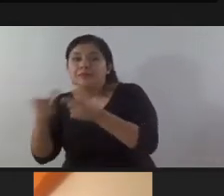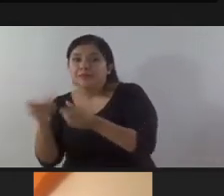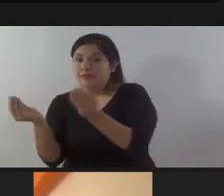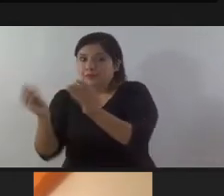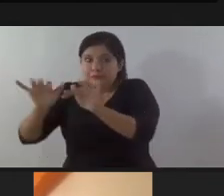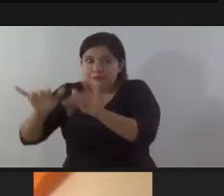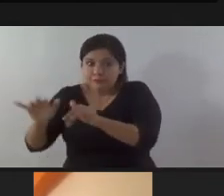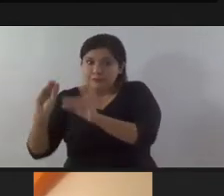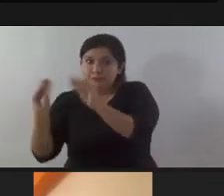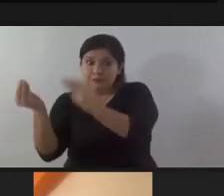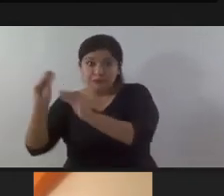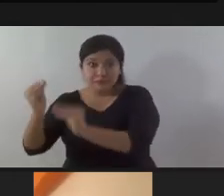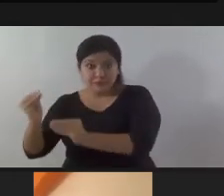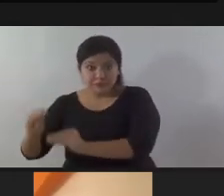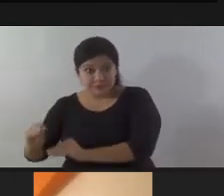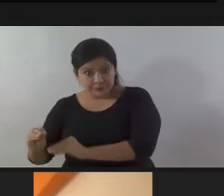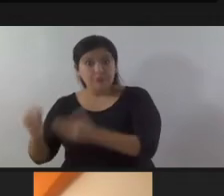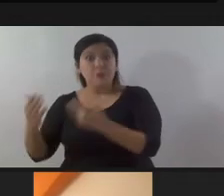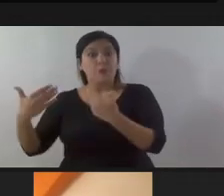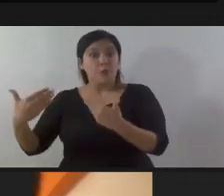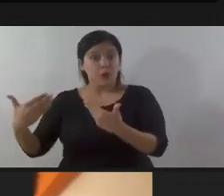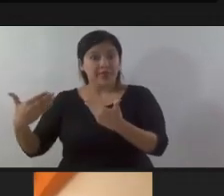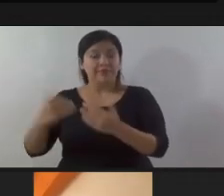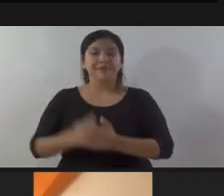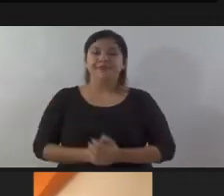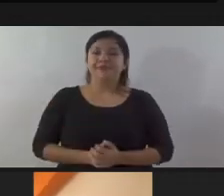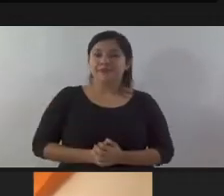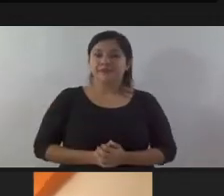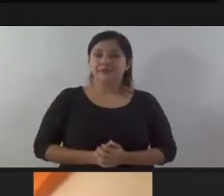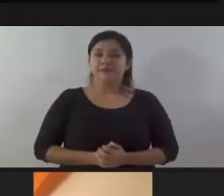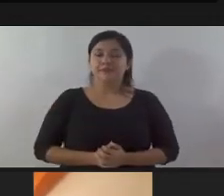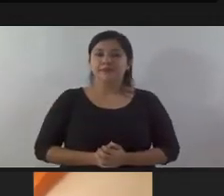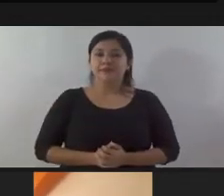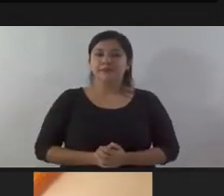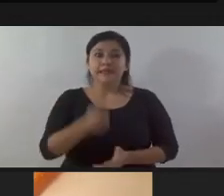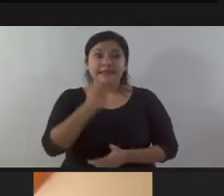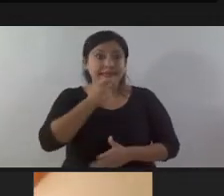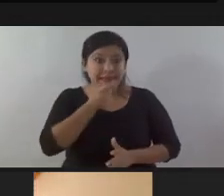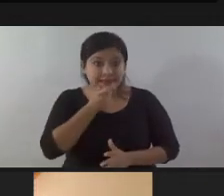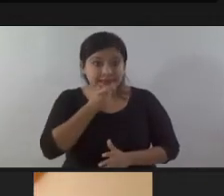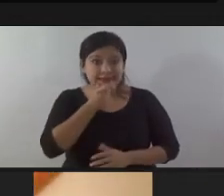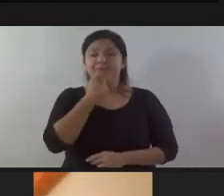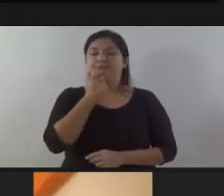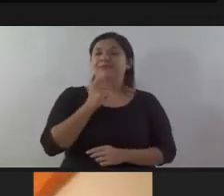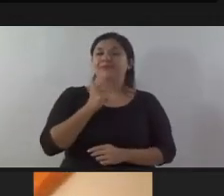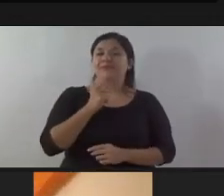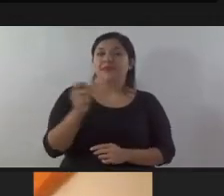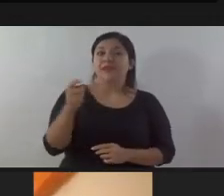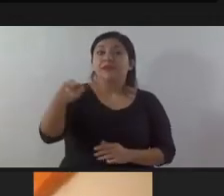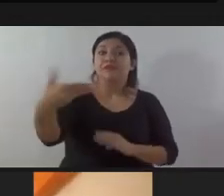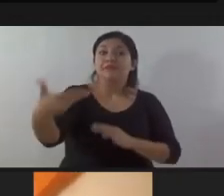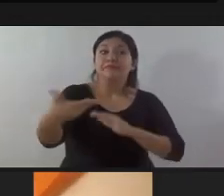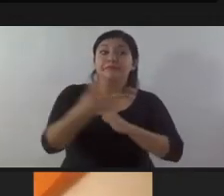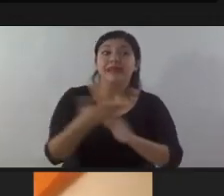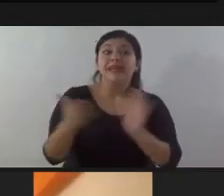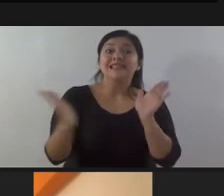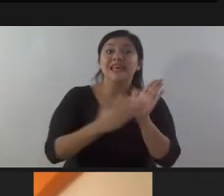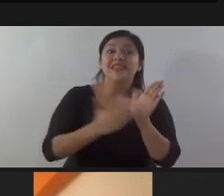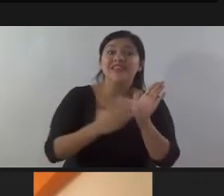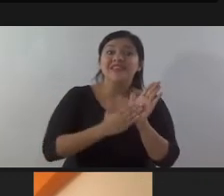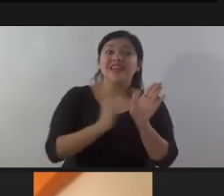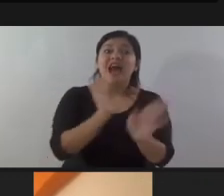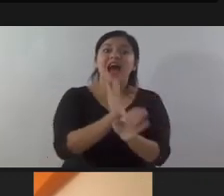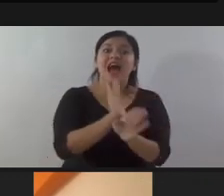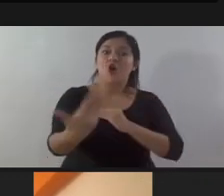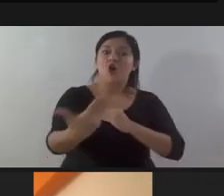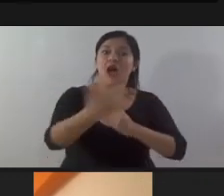YouTube. Entonces, les comento que para quienes hayan solicitado certificado de asistencia a